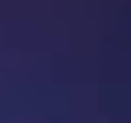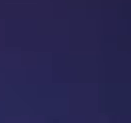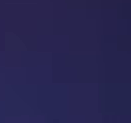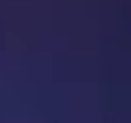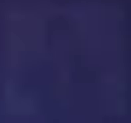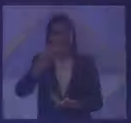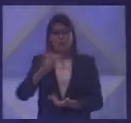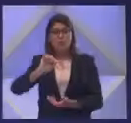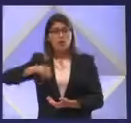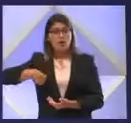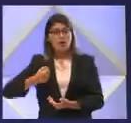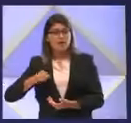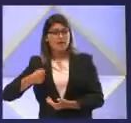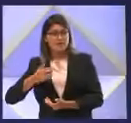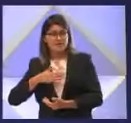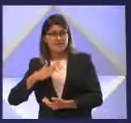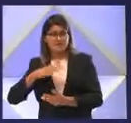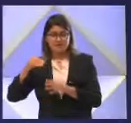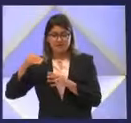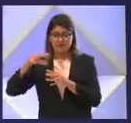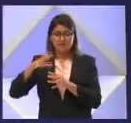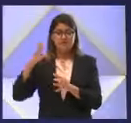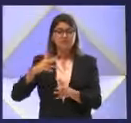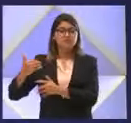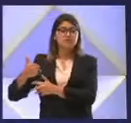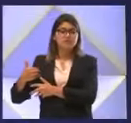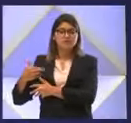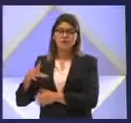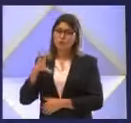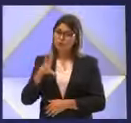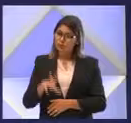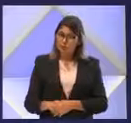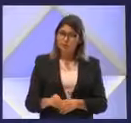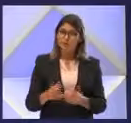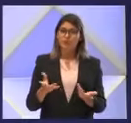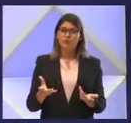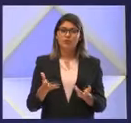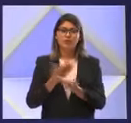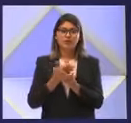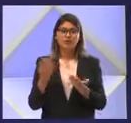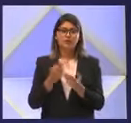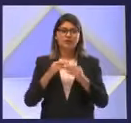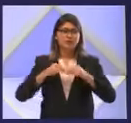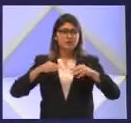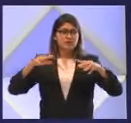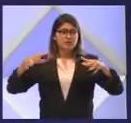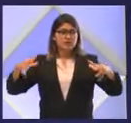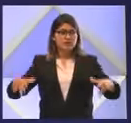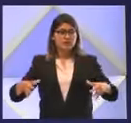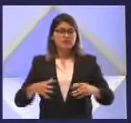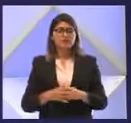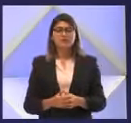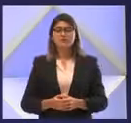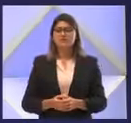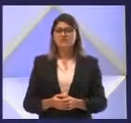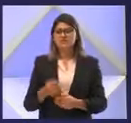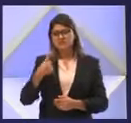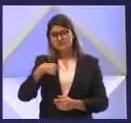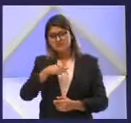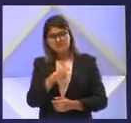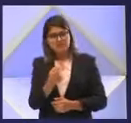espectro pero también viene una fascinante era de compartición de espectro y ya vemos que el instituto ha sido